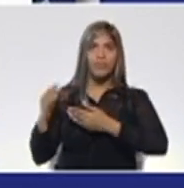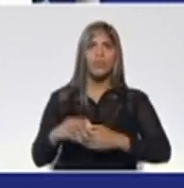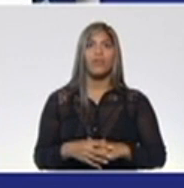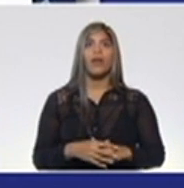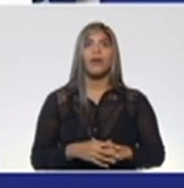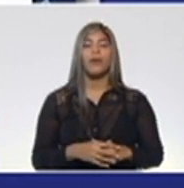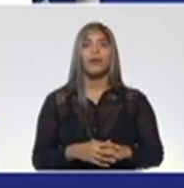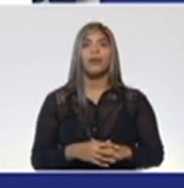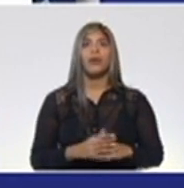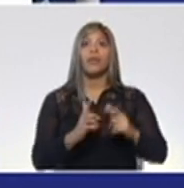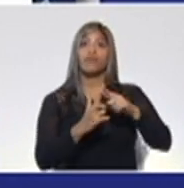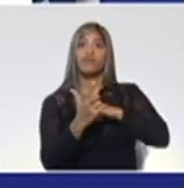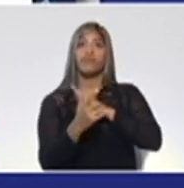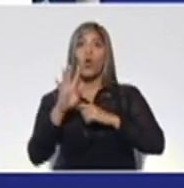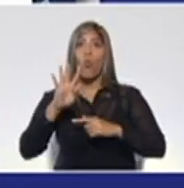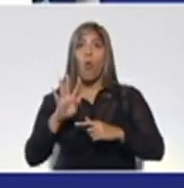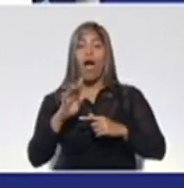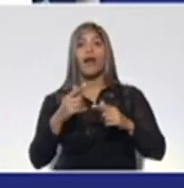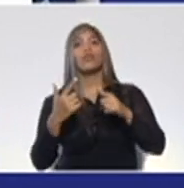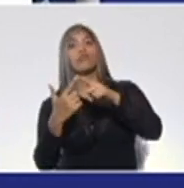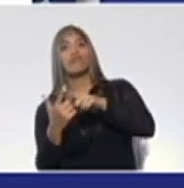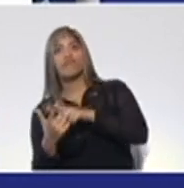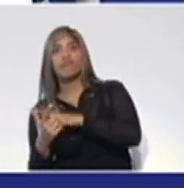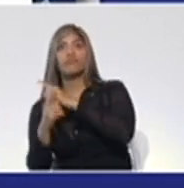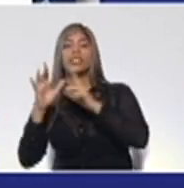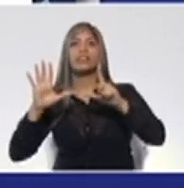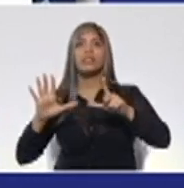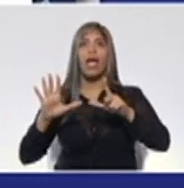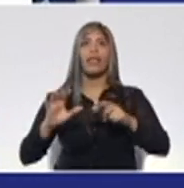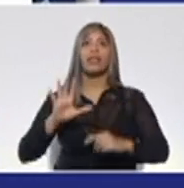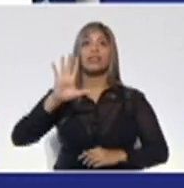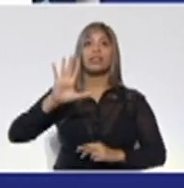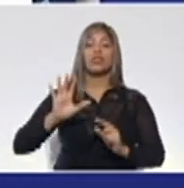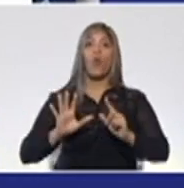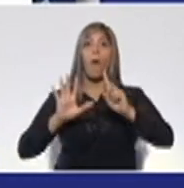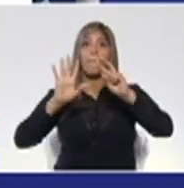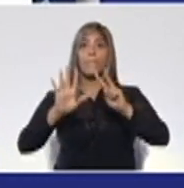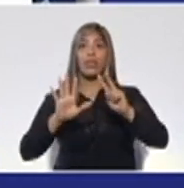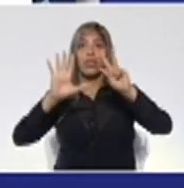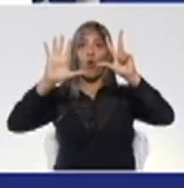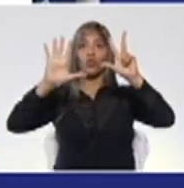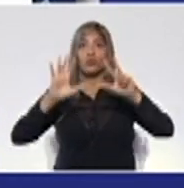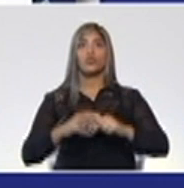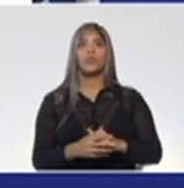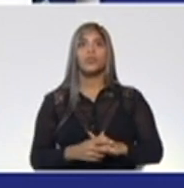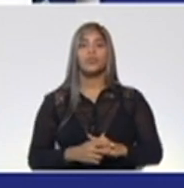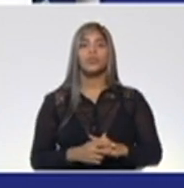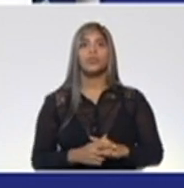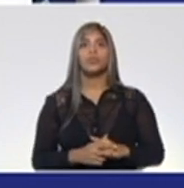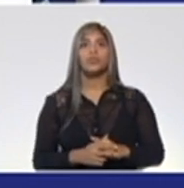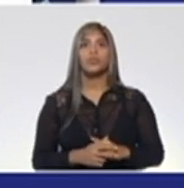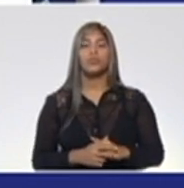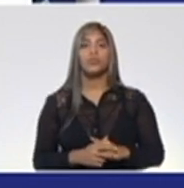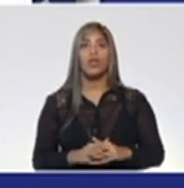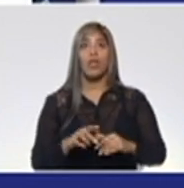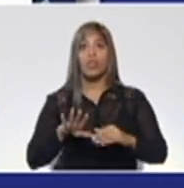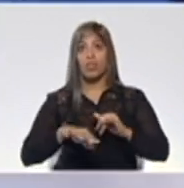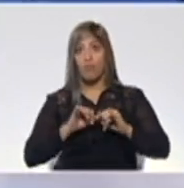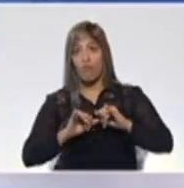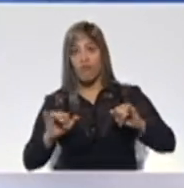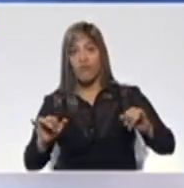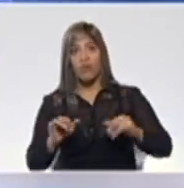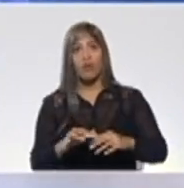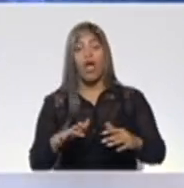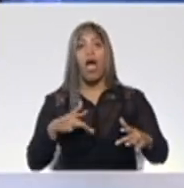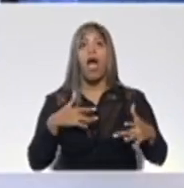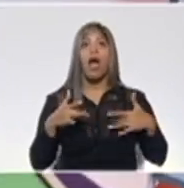de la raíz de índice 7 de 5 elevado a la 28. Una vez concluidas